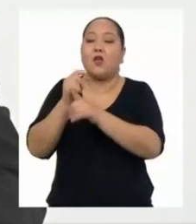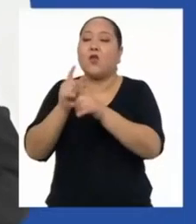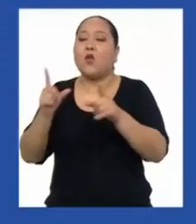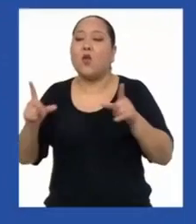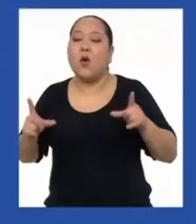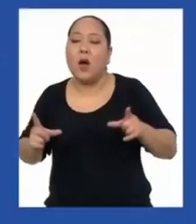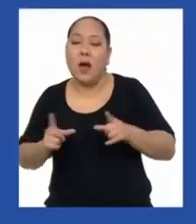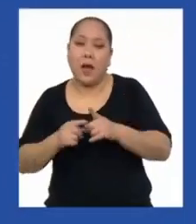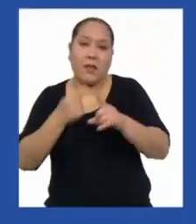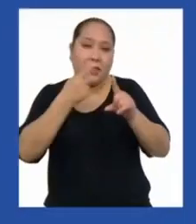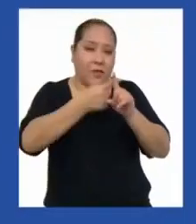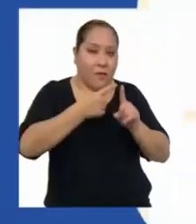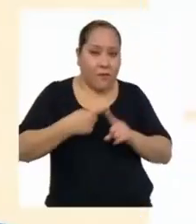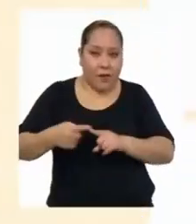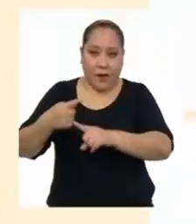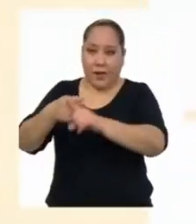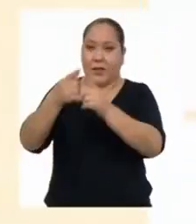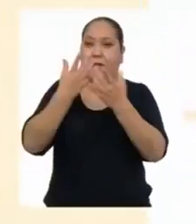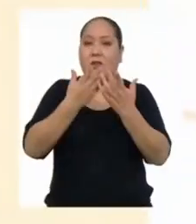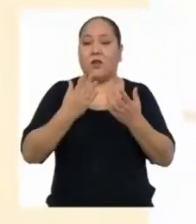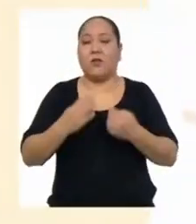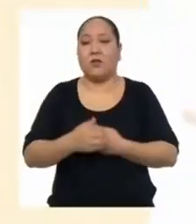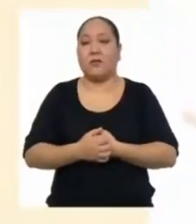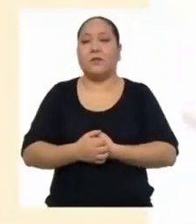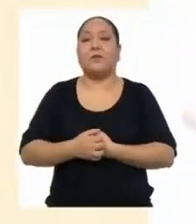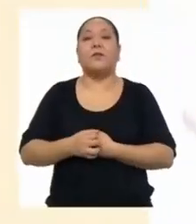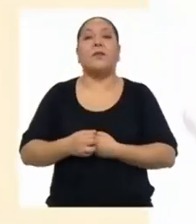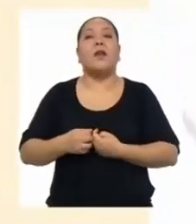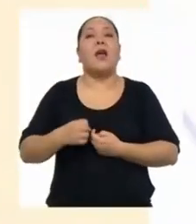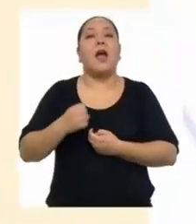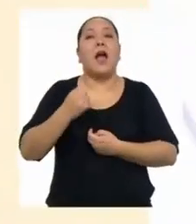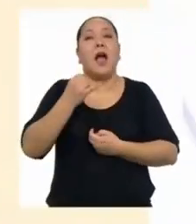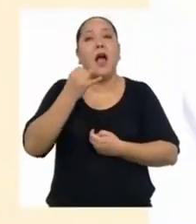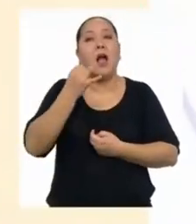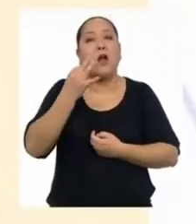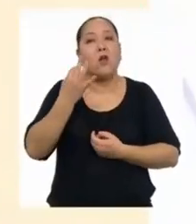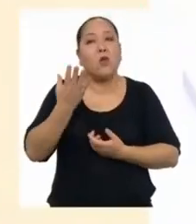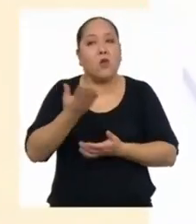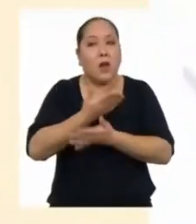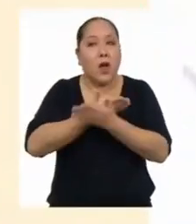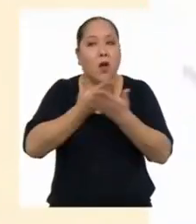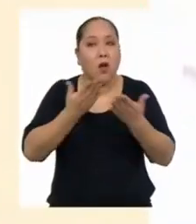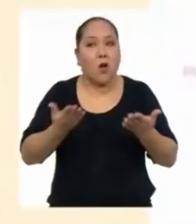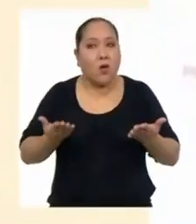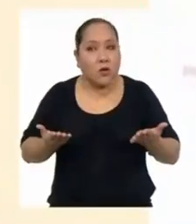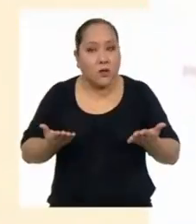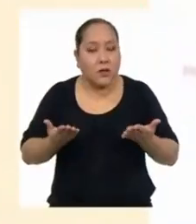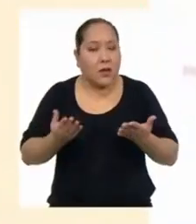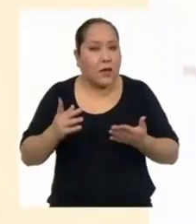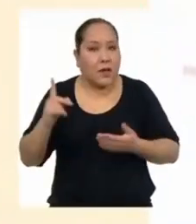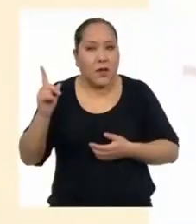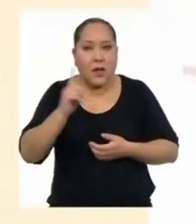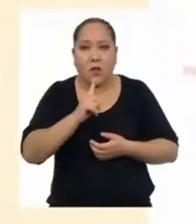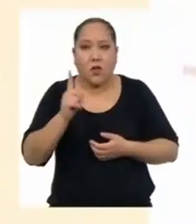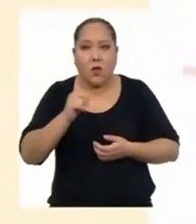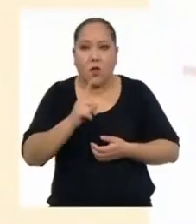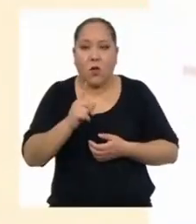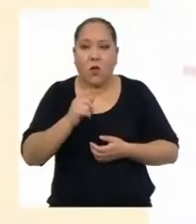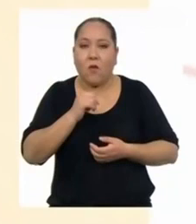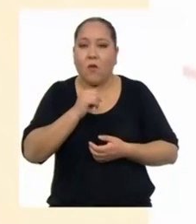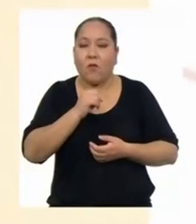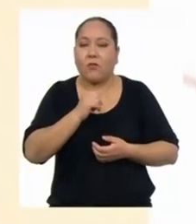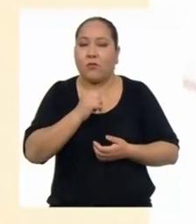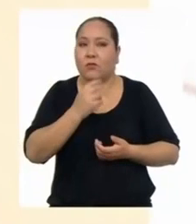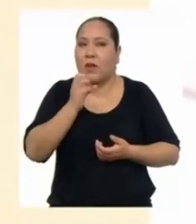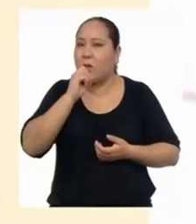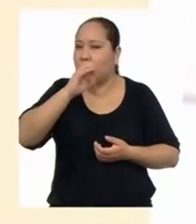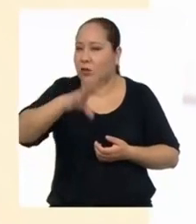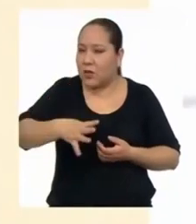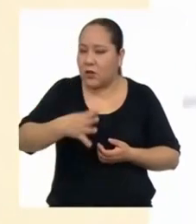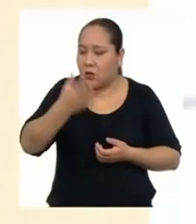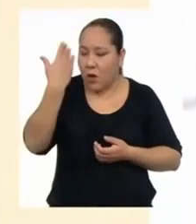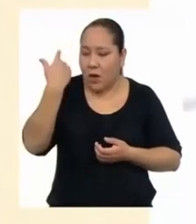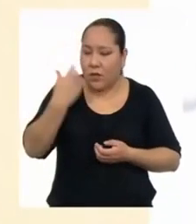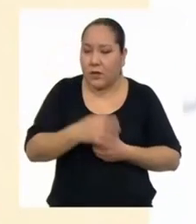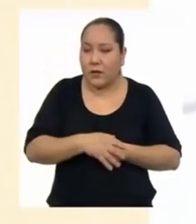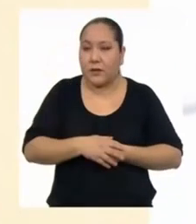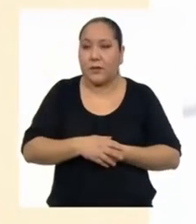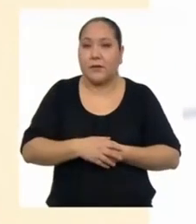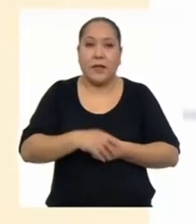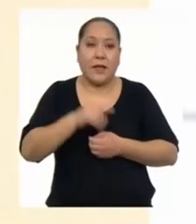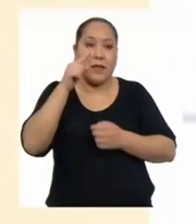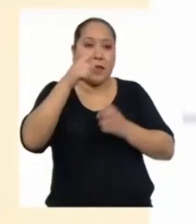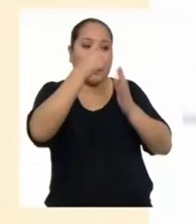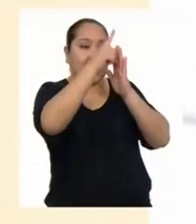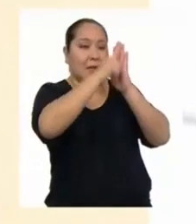factores. ¿Hay algún elemento que aún no hayamos mencionado? De esa lista